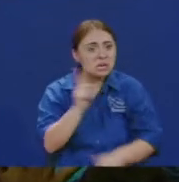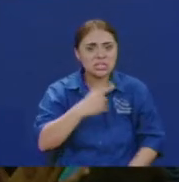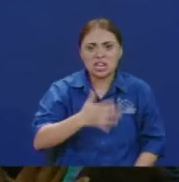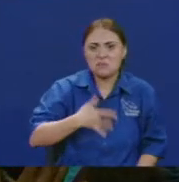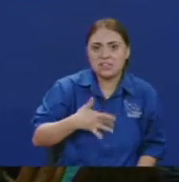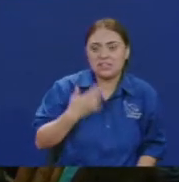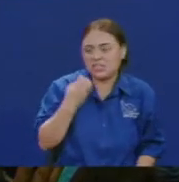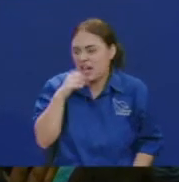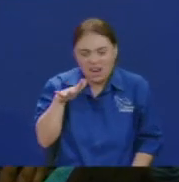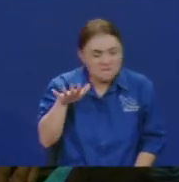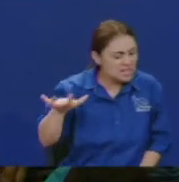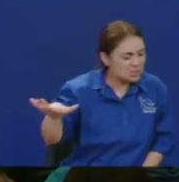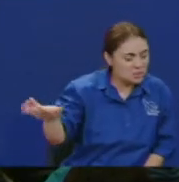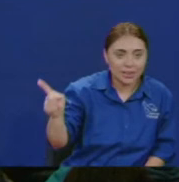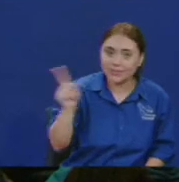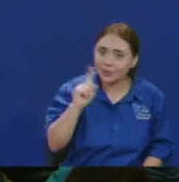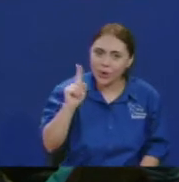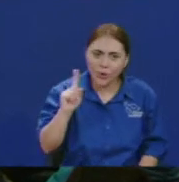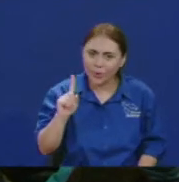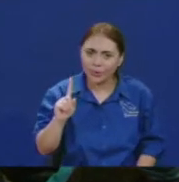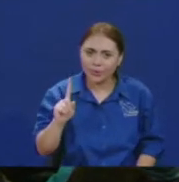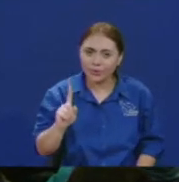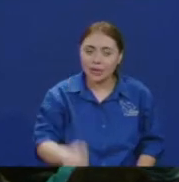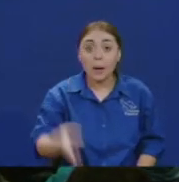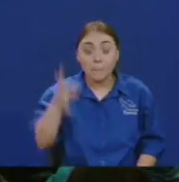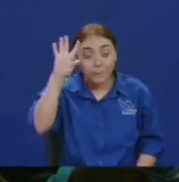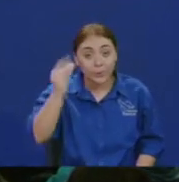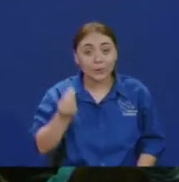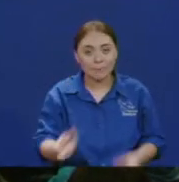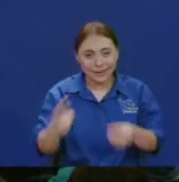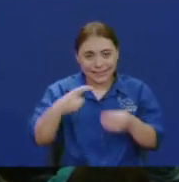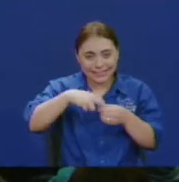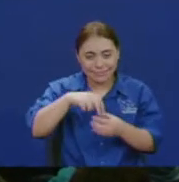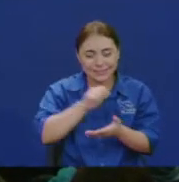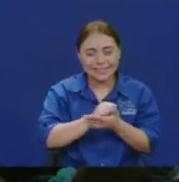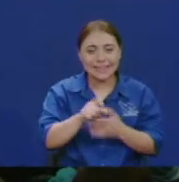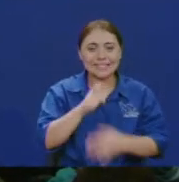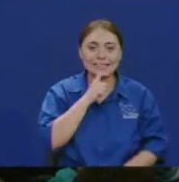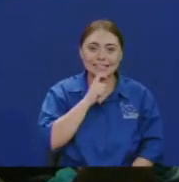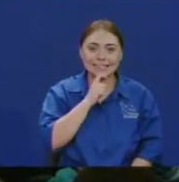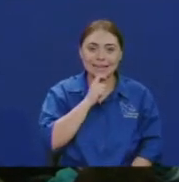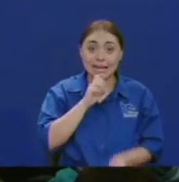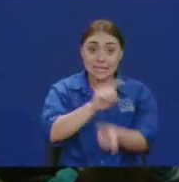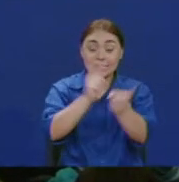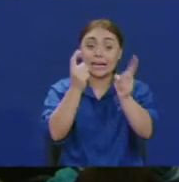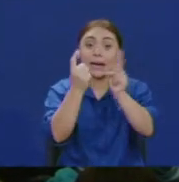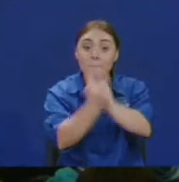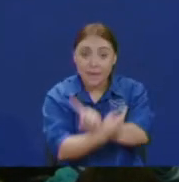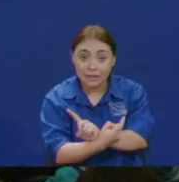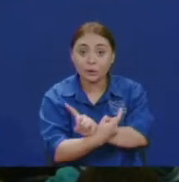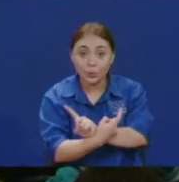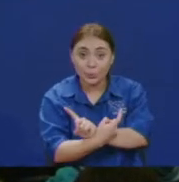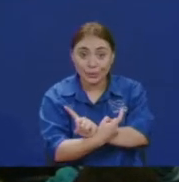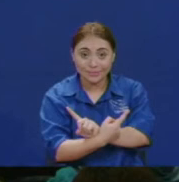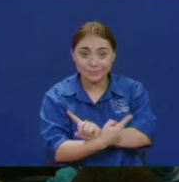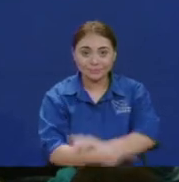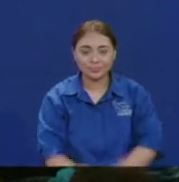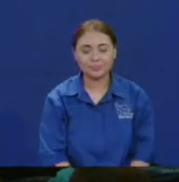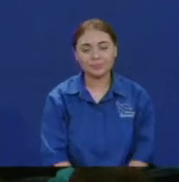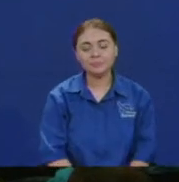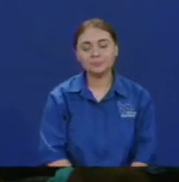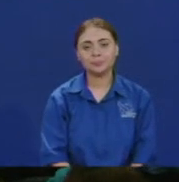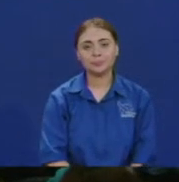tener ese tipo, no, ven, porque tengo dulce fruto. ¿Y por qué estás seguro? ¡Ja, ja! Por la semilla.